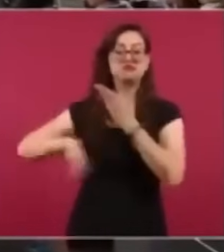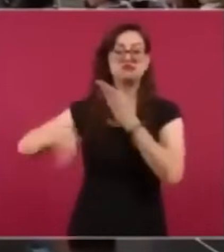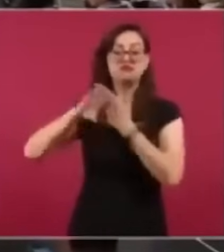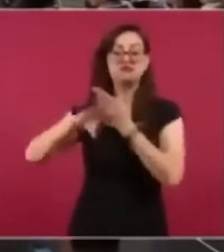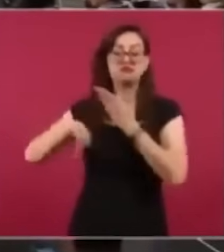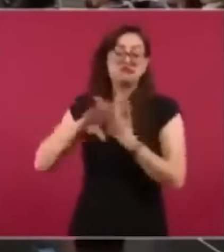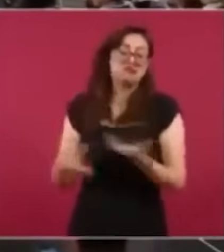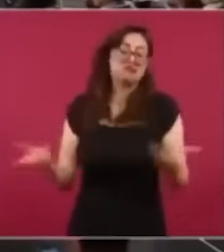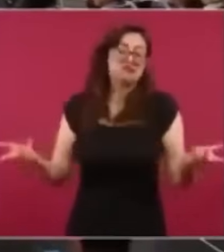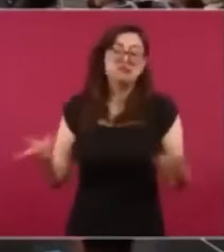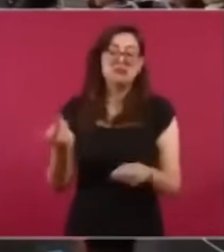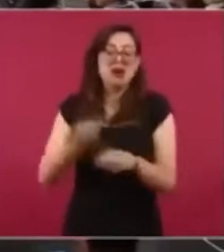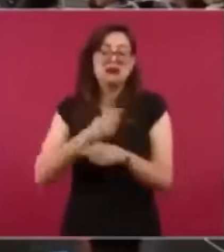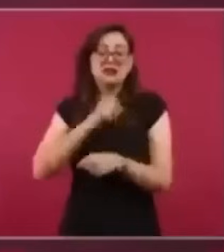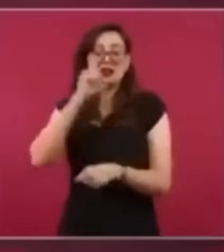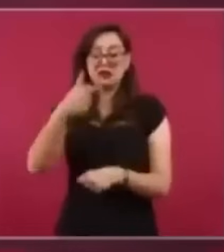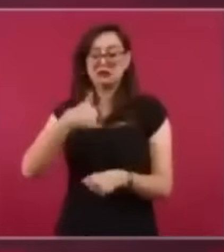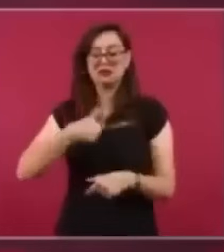Precisamente por eso.